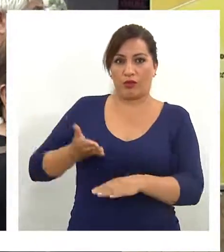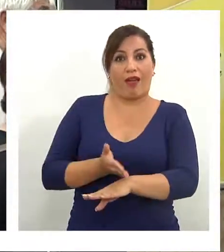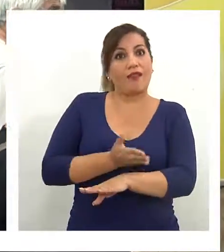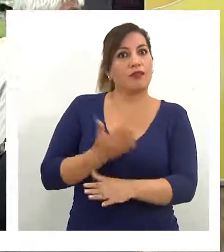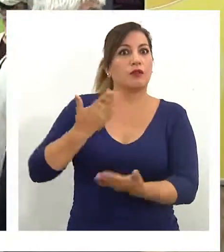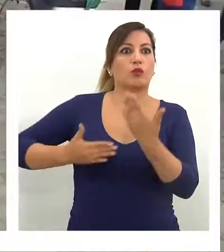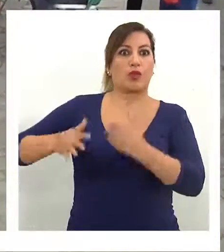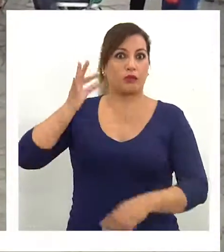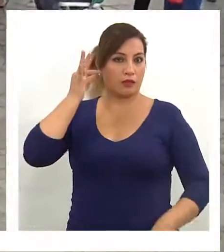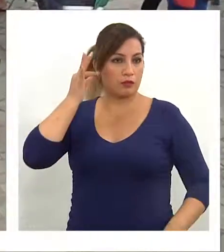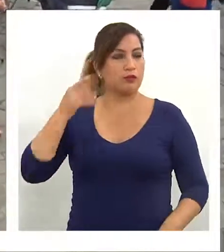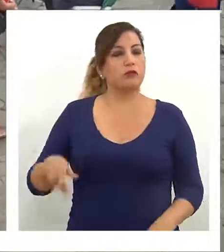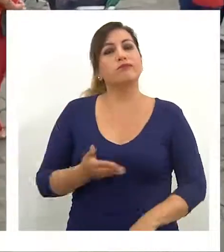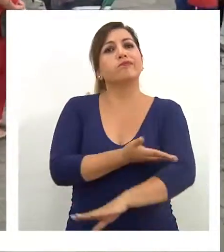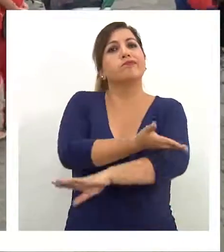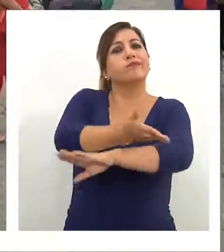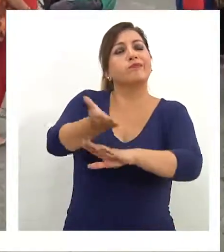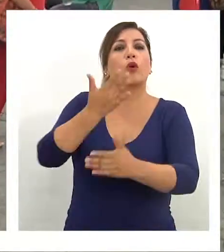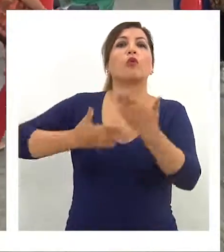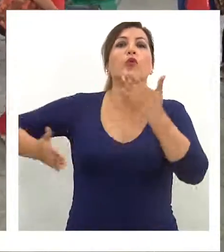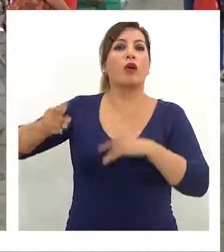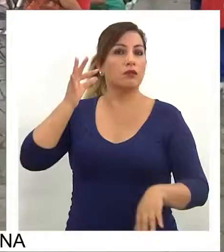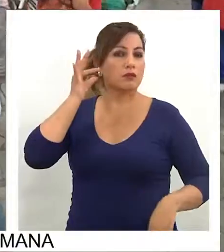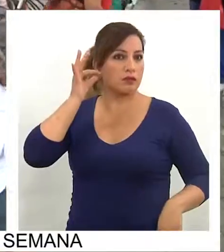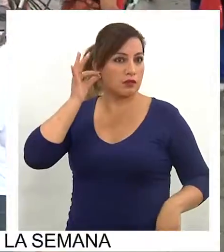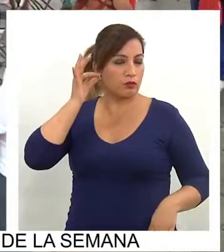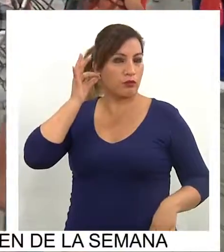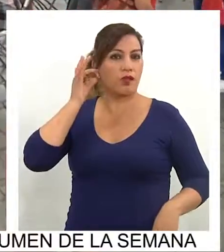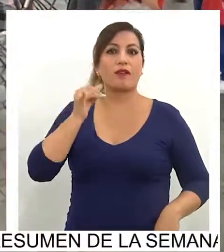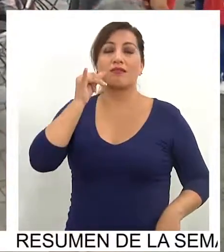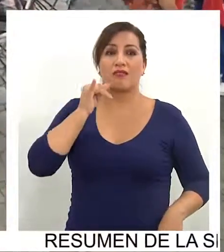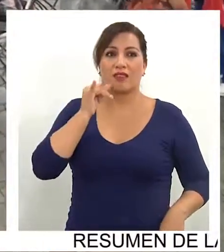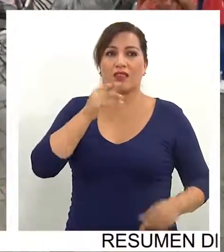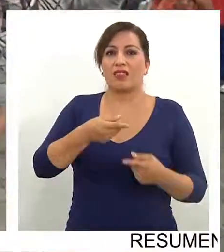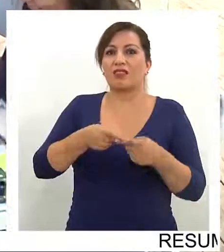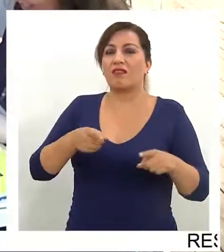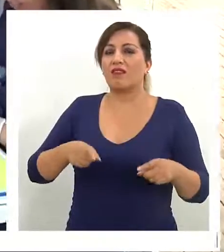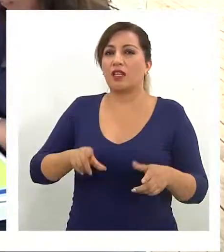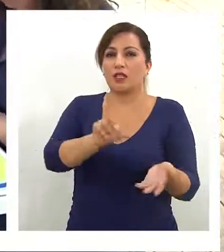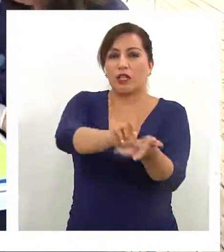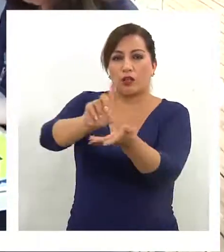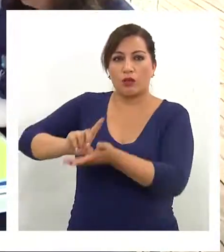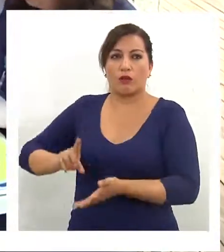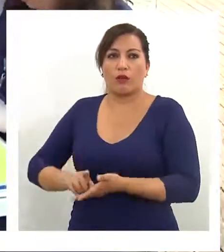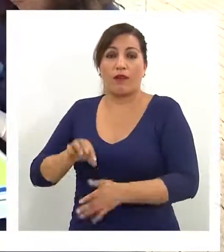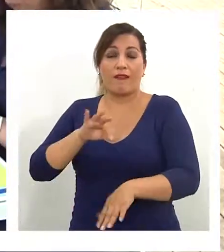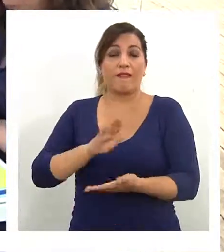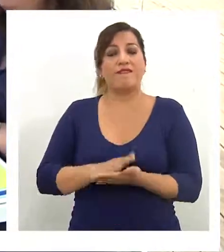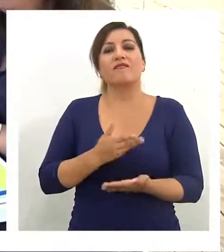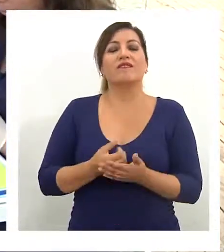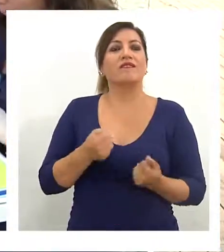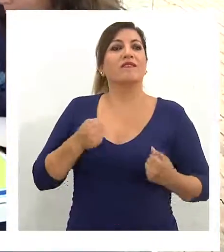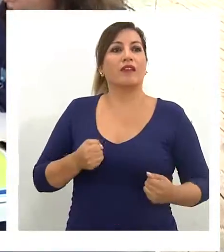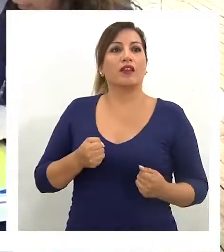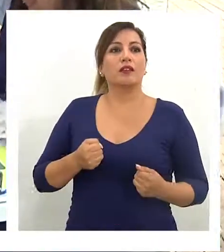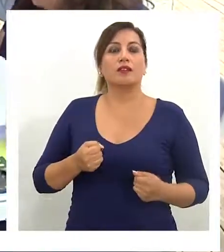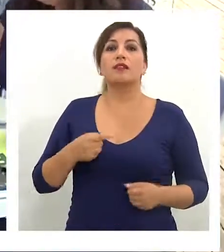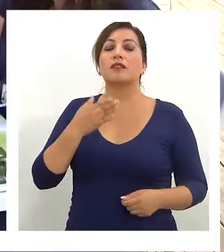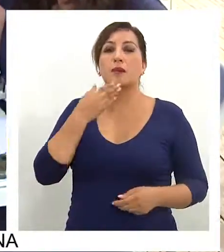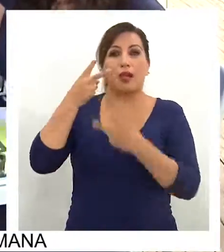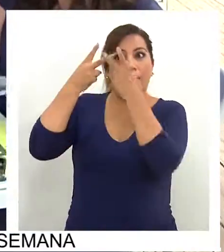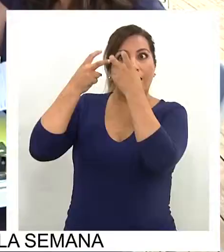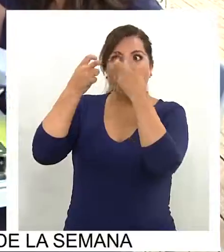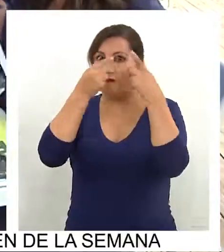prevención de la mujer. Una oferta para el cuidado de las mujeres de la comuna con diferentes stands, desde vida saludable hasta exámenes